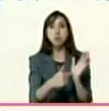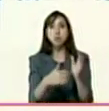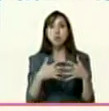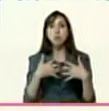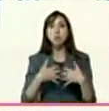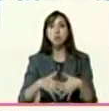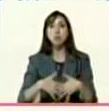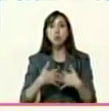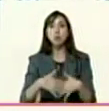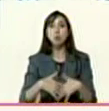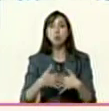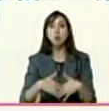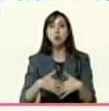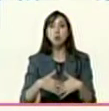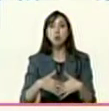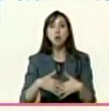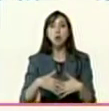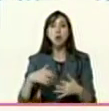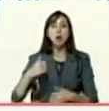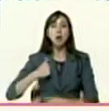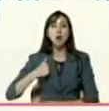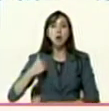Crystal Lex,